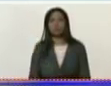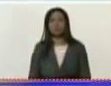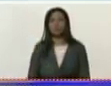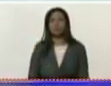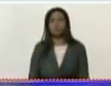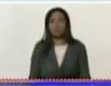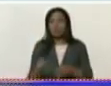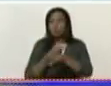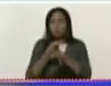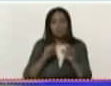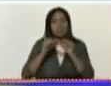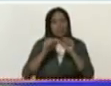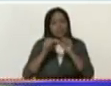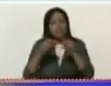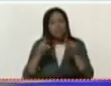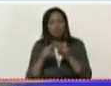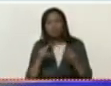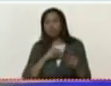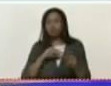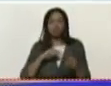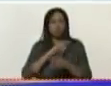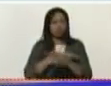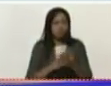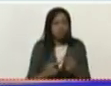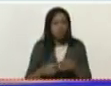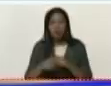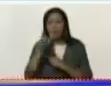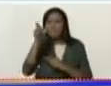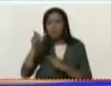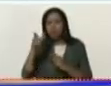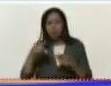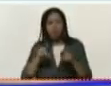La búsqueda continúa y la vamos a reforzar con personal